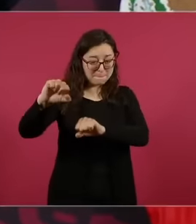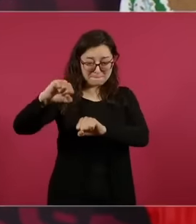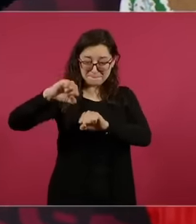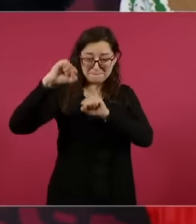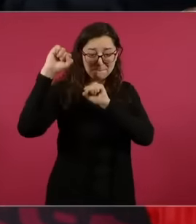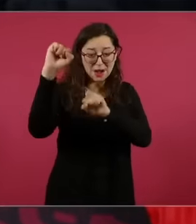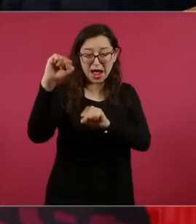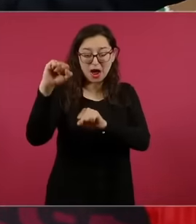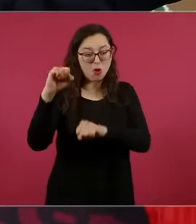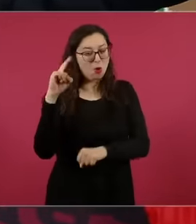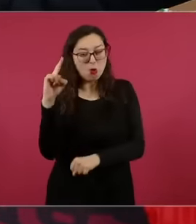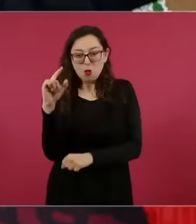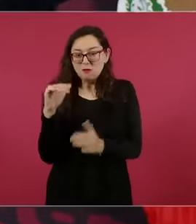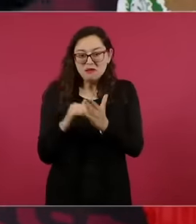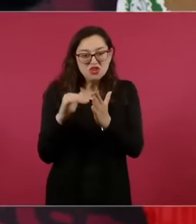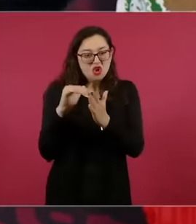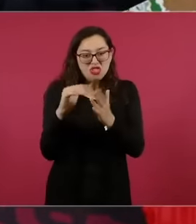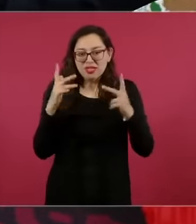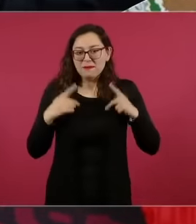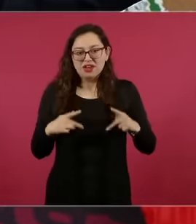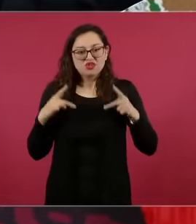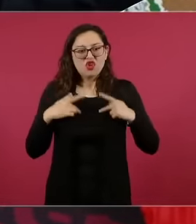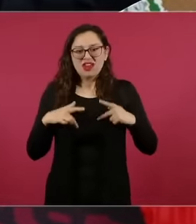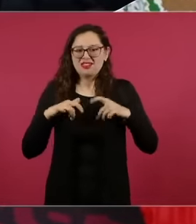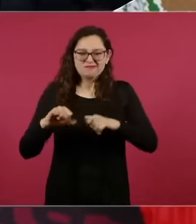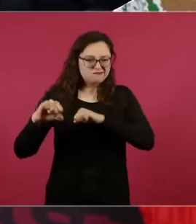movilizar 1,000,000 de personas